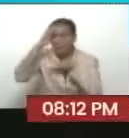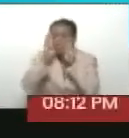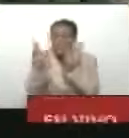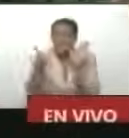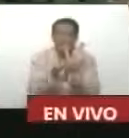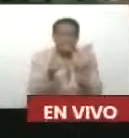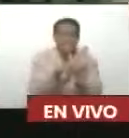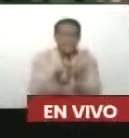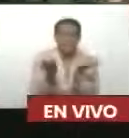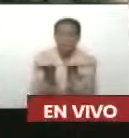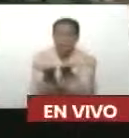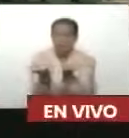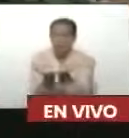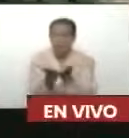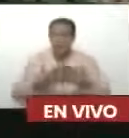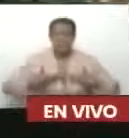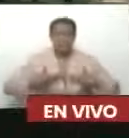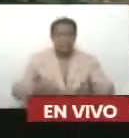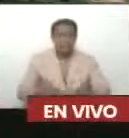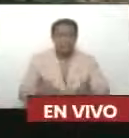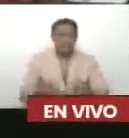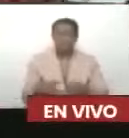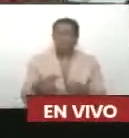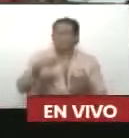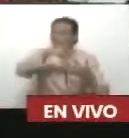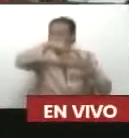escuelas, establecimientos de salud.